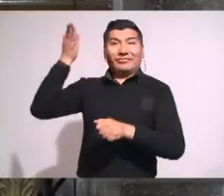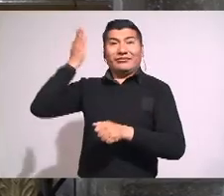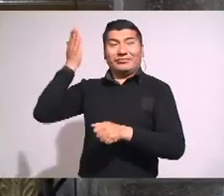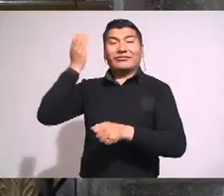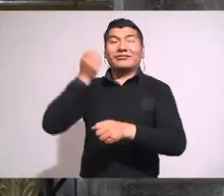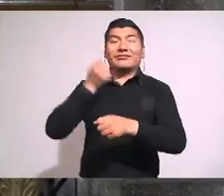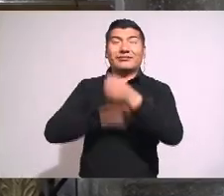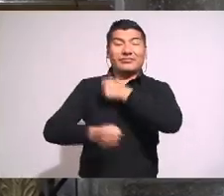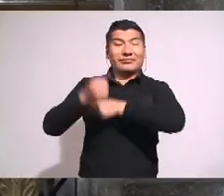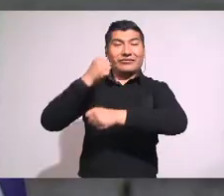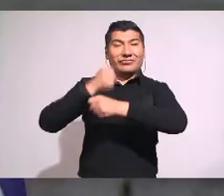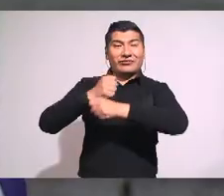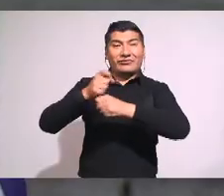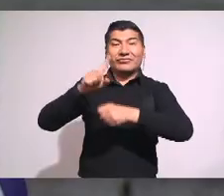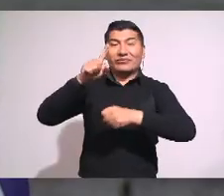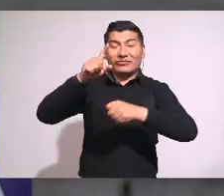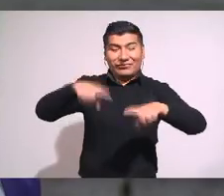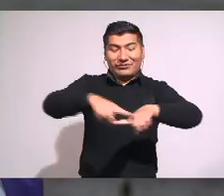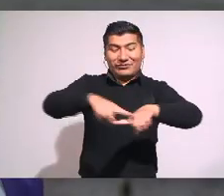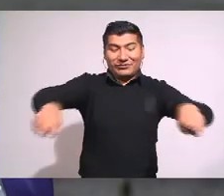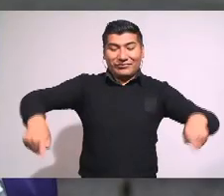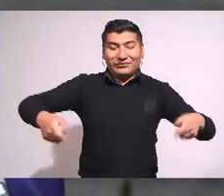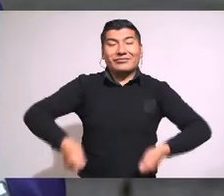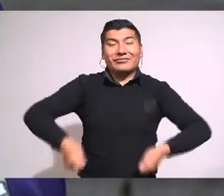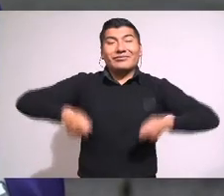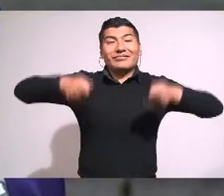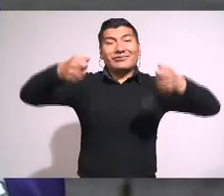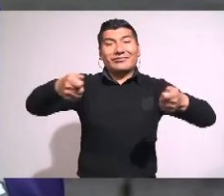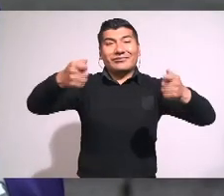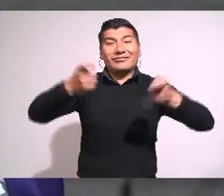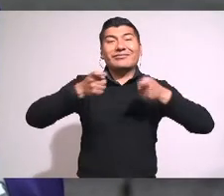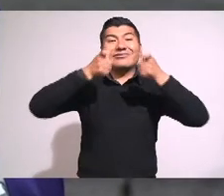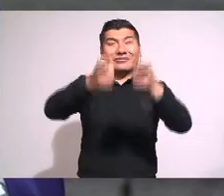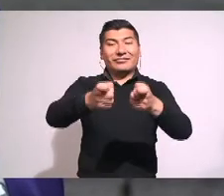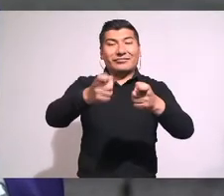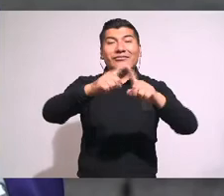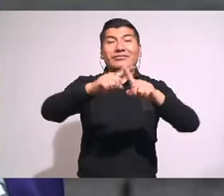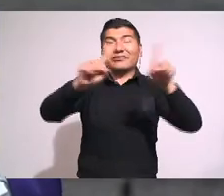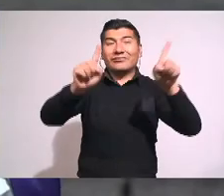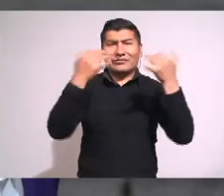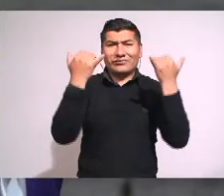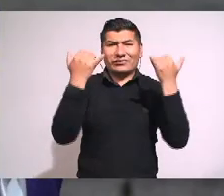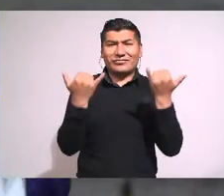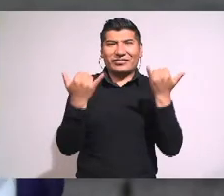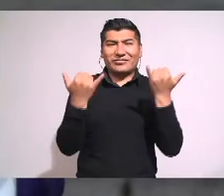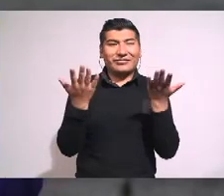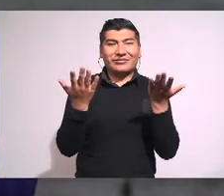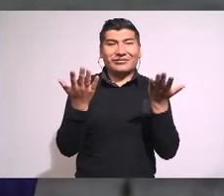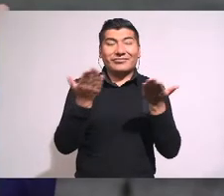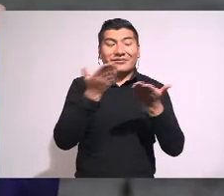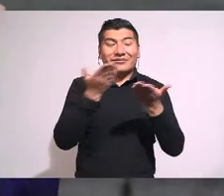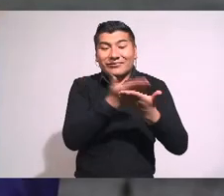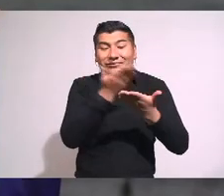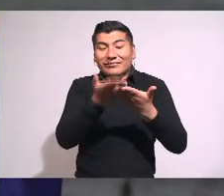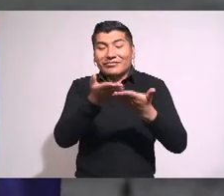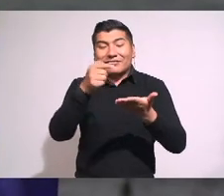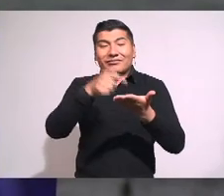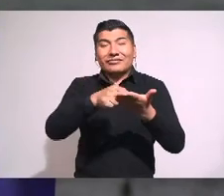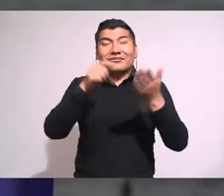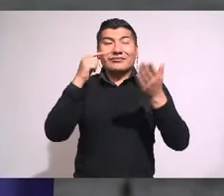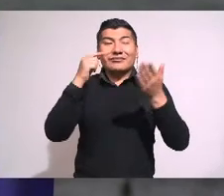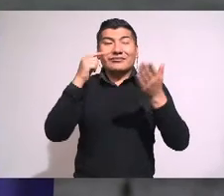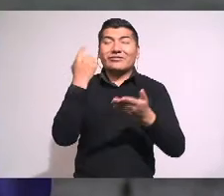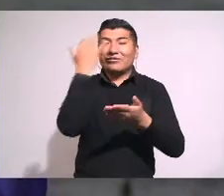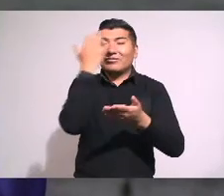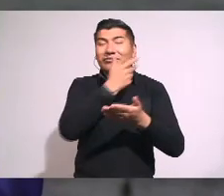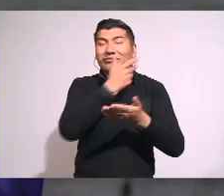Les traje un canastón con obsequios navideños, pero como hoy nos proponen esta imagen tan bella